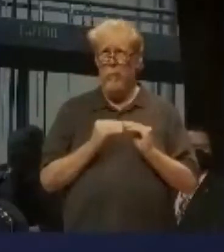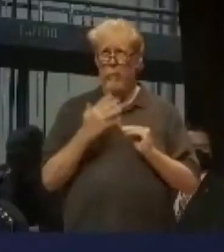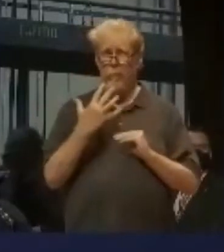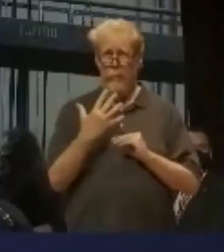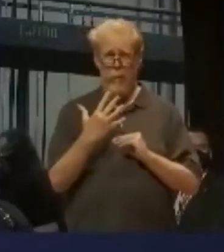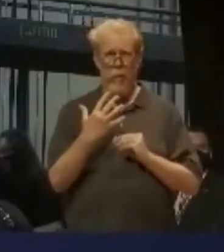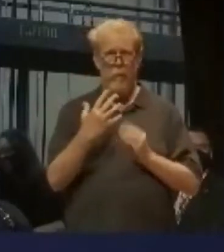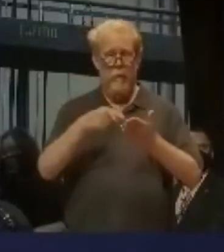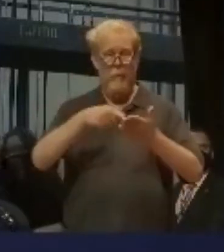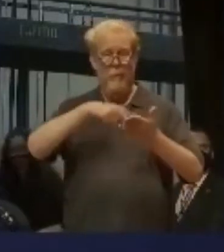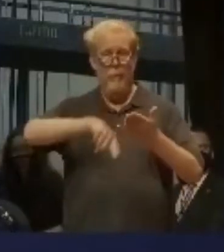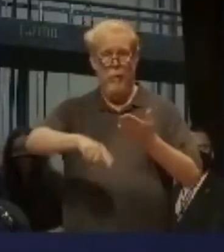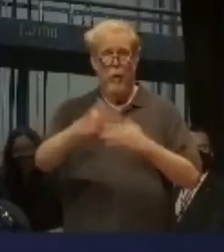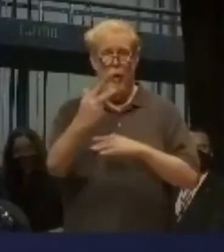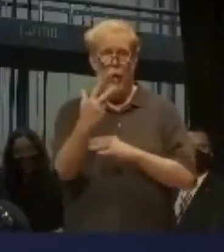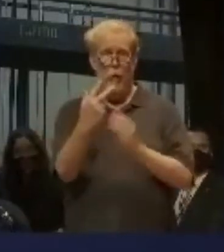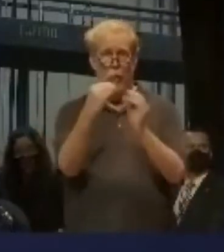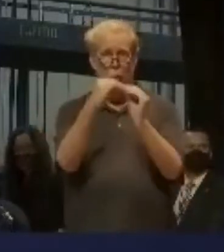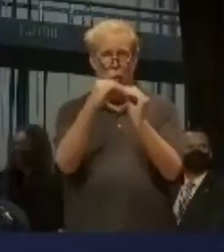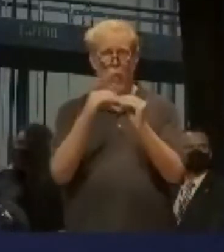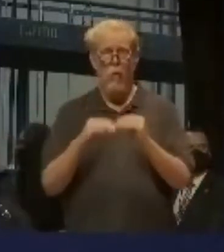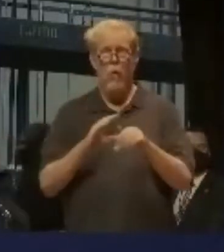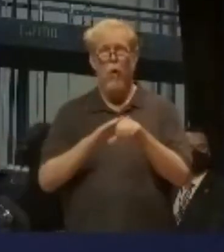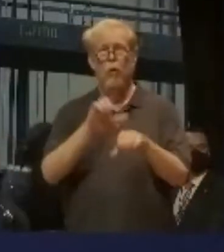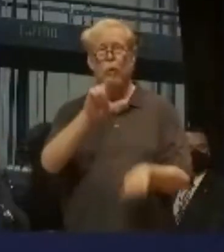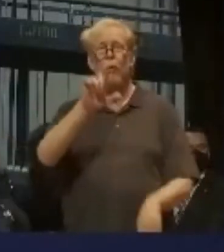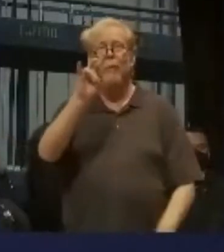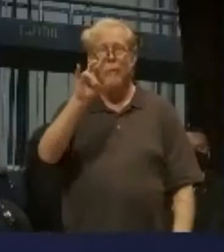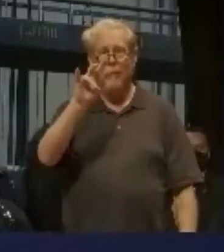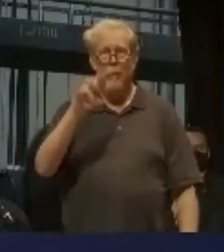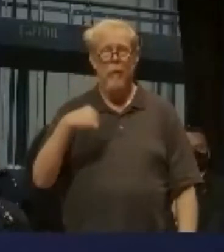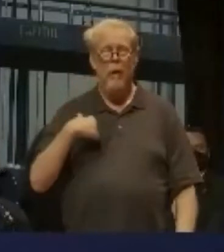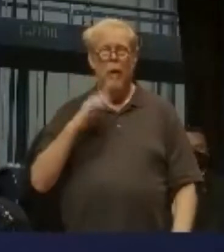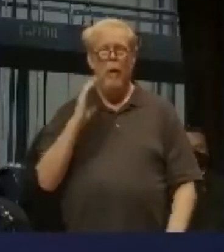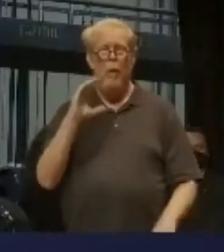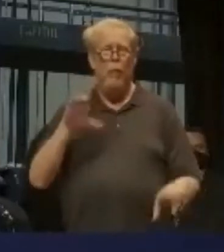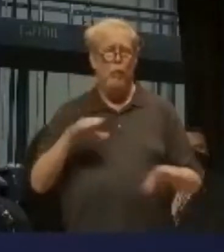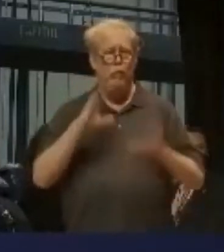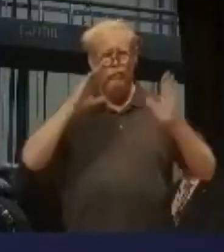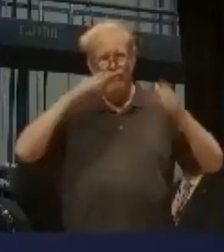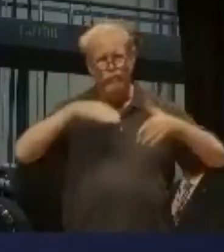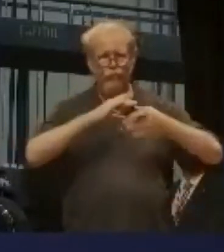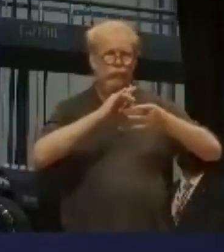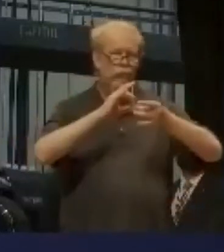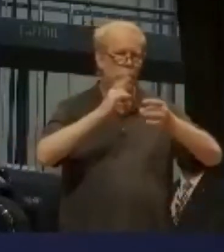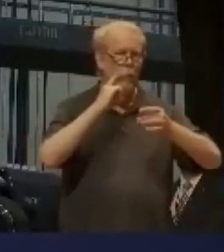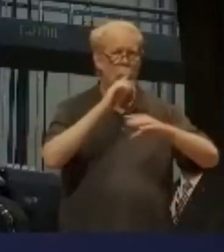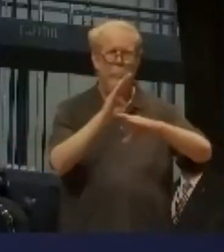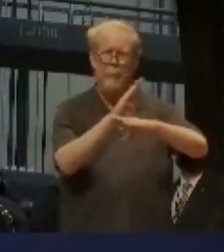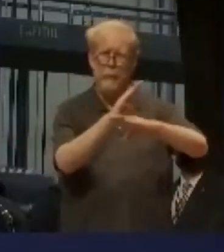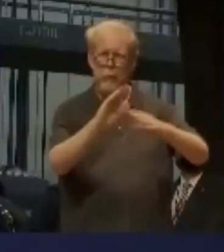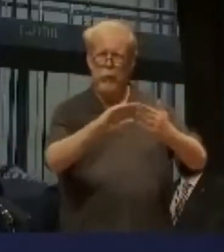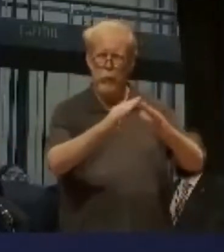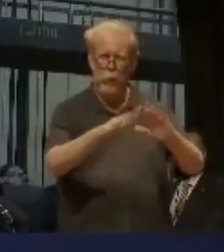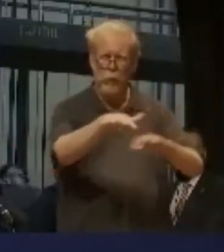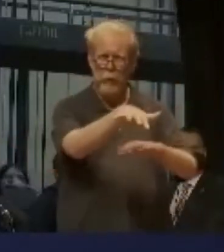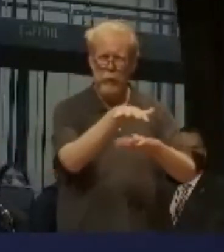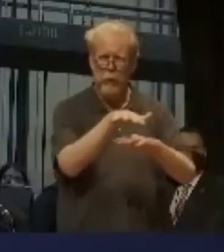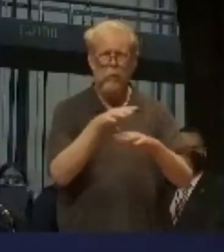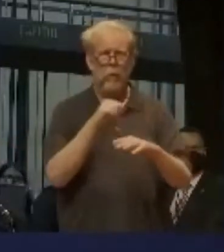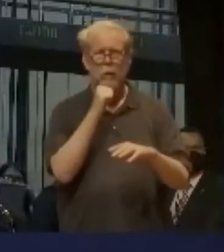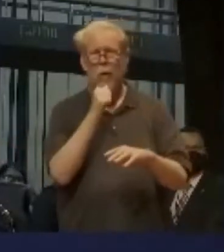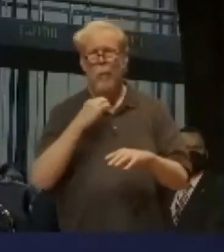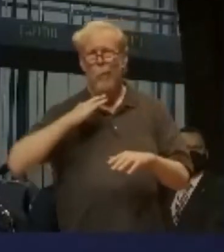reunión número 5 y 3 más, como dije, la semana que viene. Y luego vamos a hacer también una presentación para la comunidad de negocios sobre